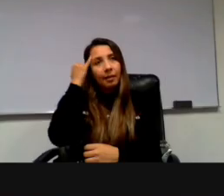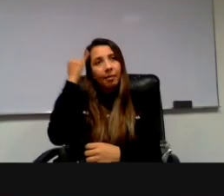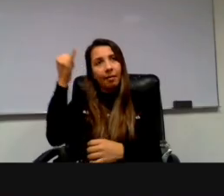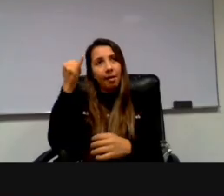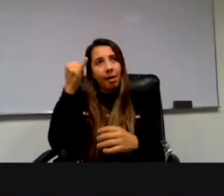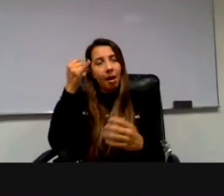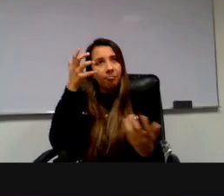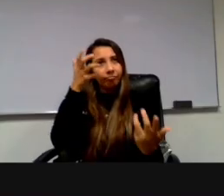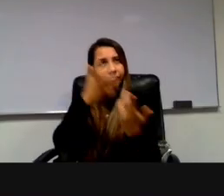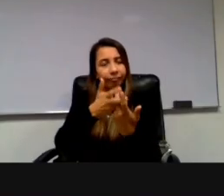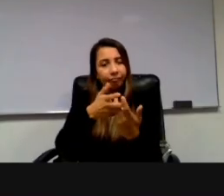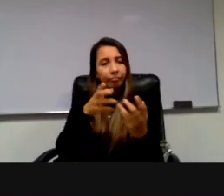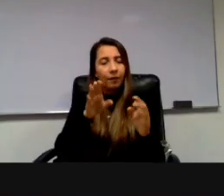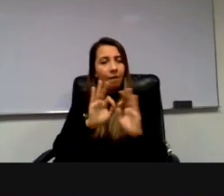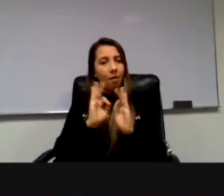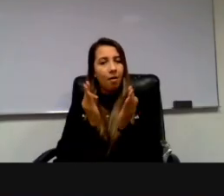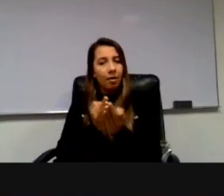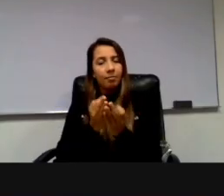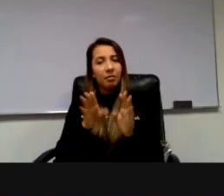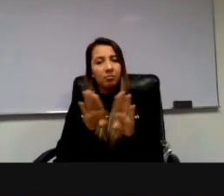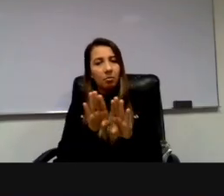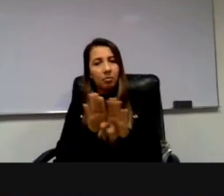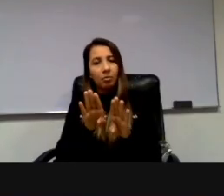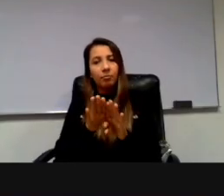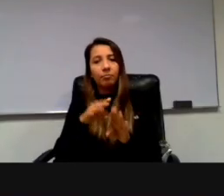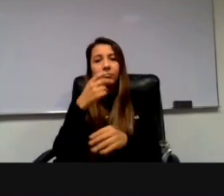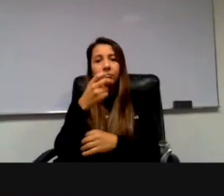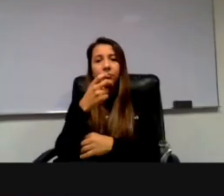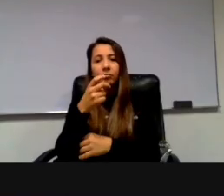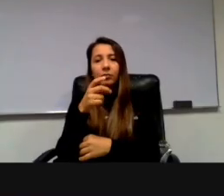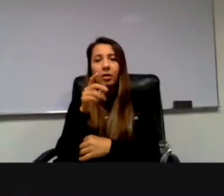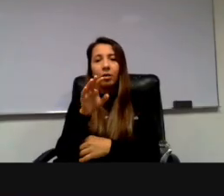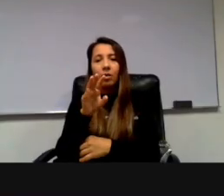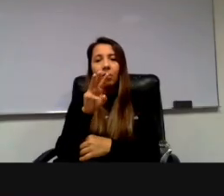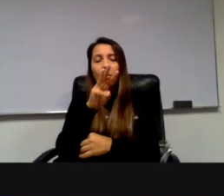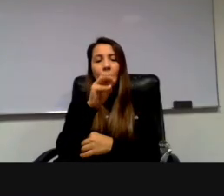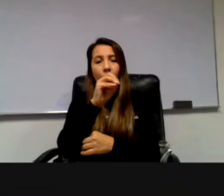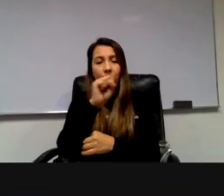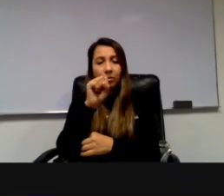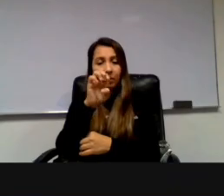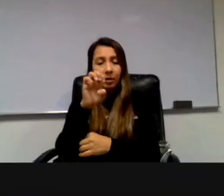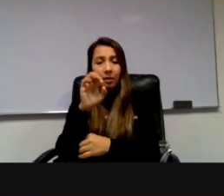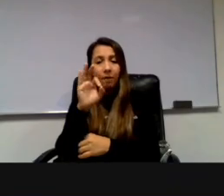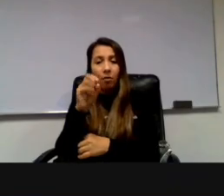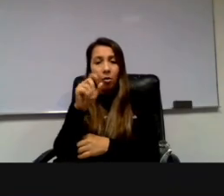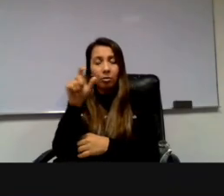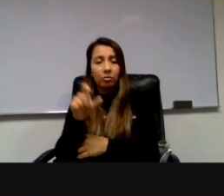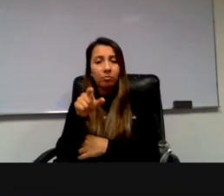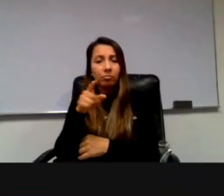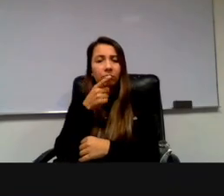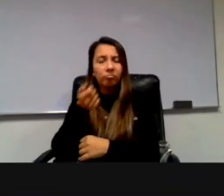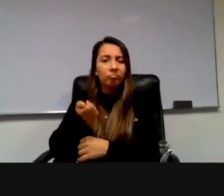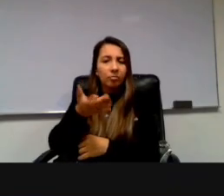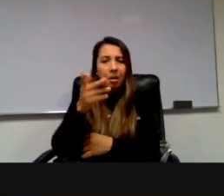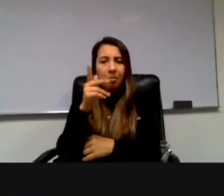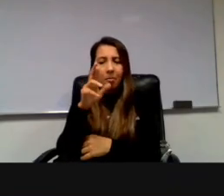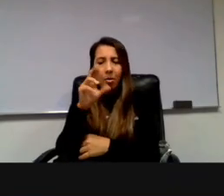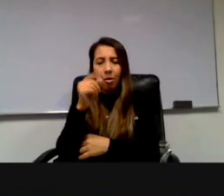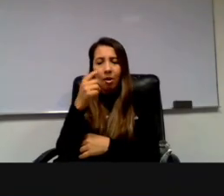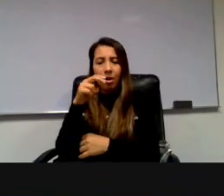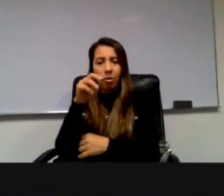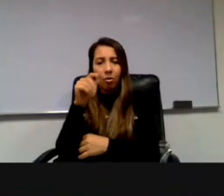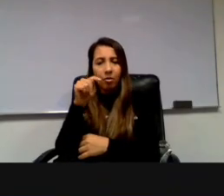¿no? A una hipótesis. Y Wose y Fox definieron al progenote como una entidad primitiva,